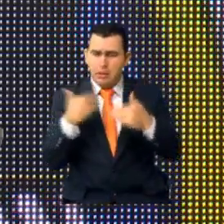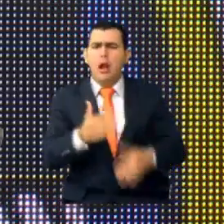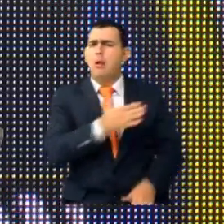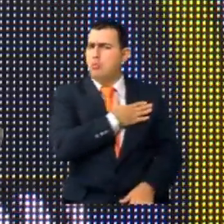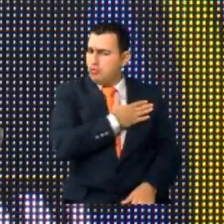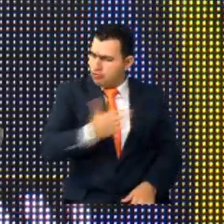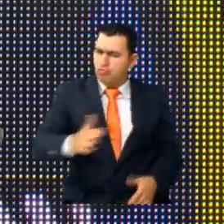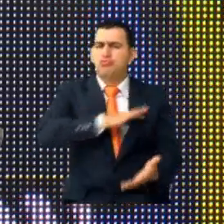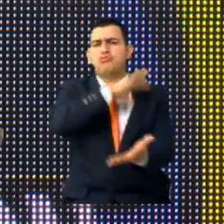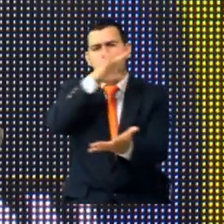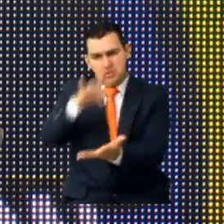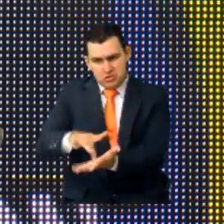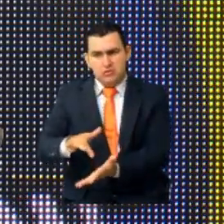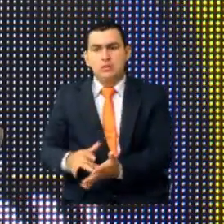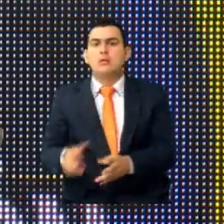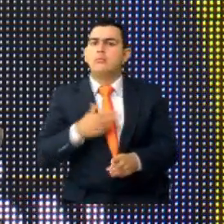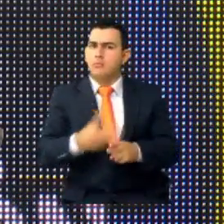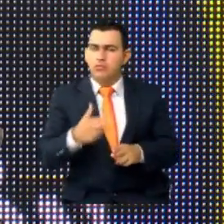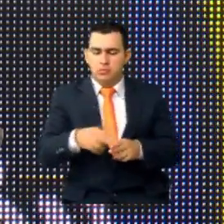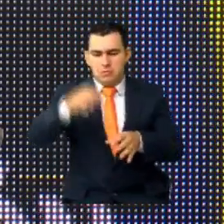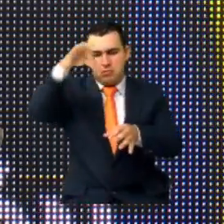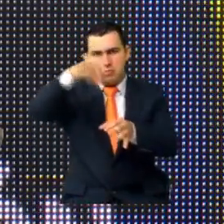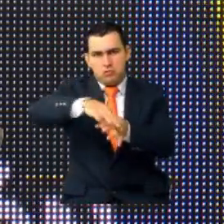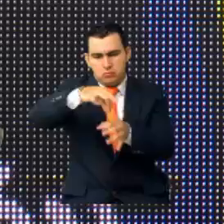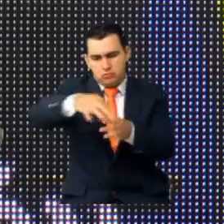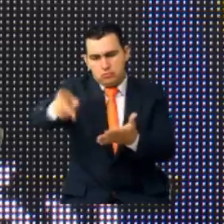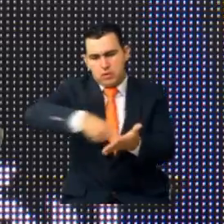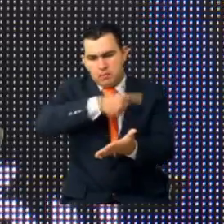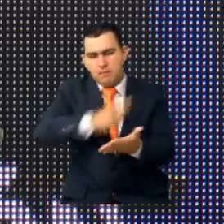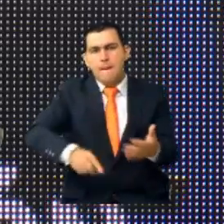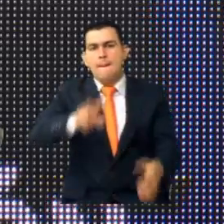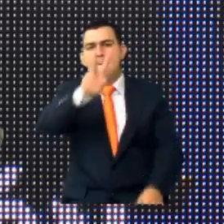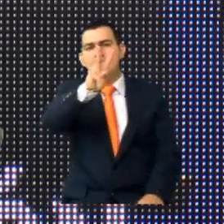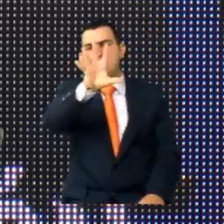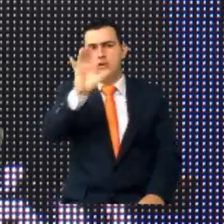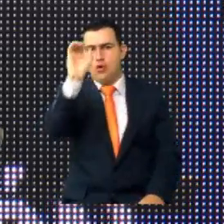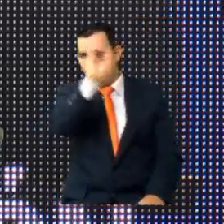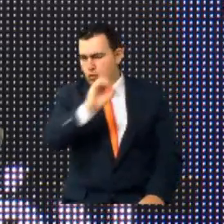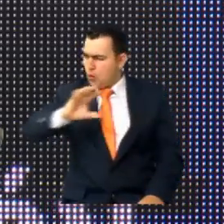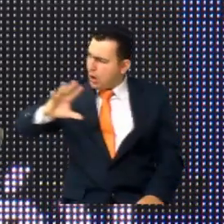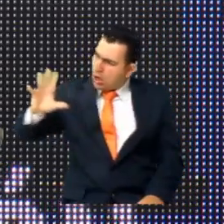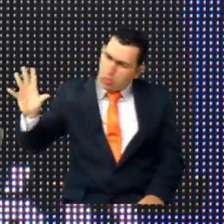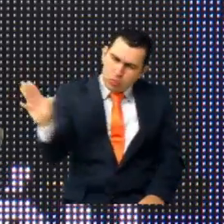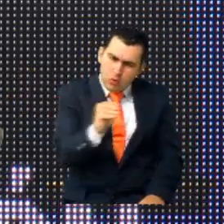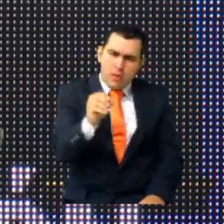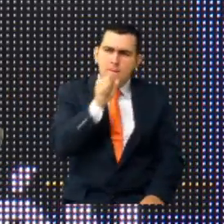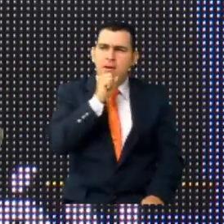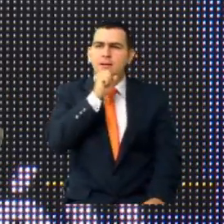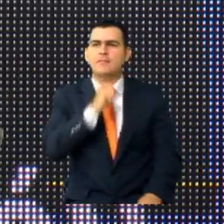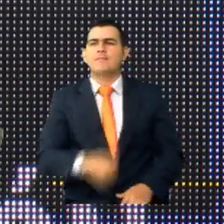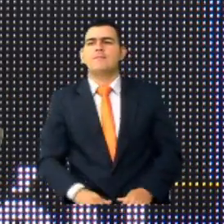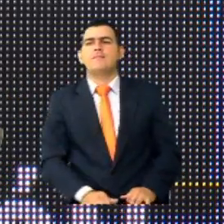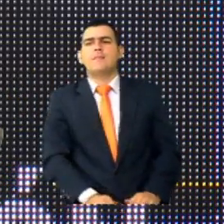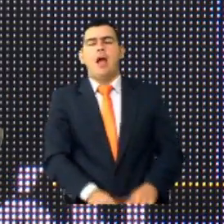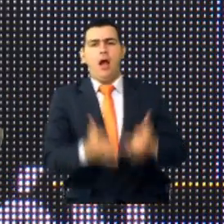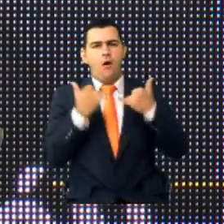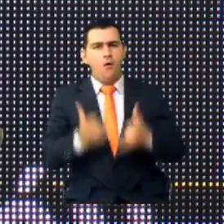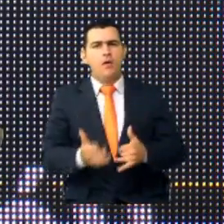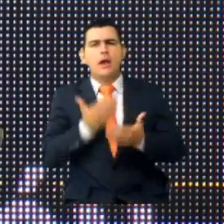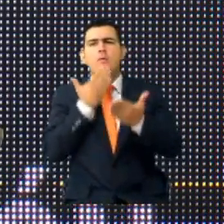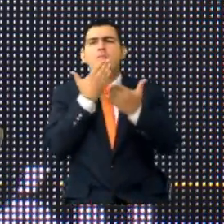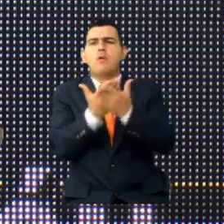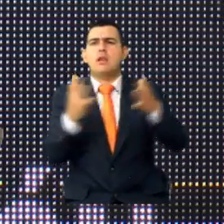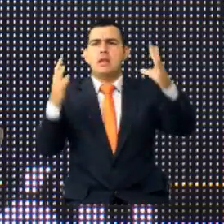panorama de las elecciones que se llevarán a cabo el próximo 25 de octubre a toda la ciudadanía. Es así como le damos las buenas noches al